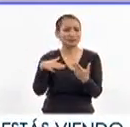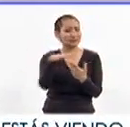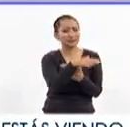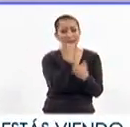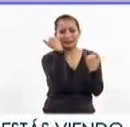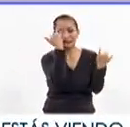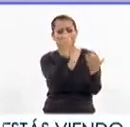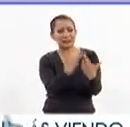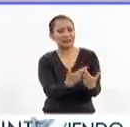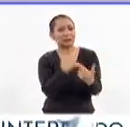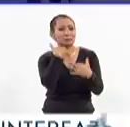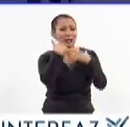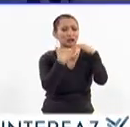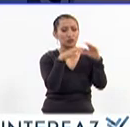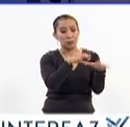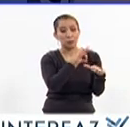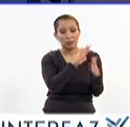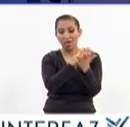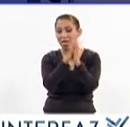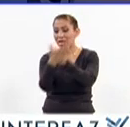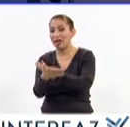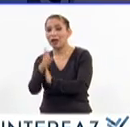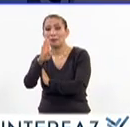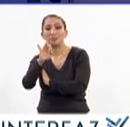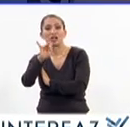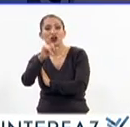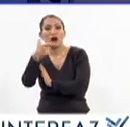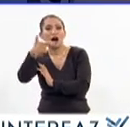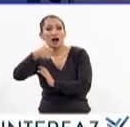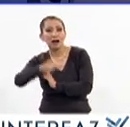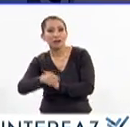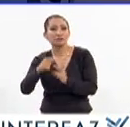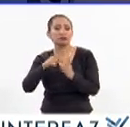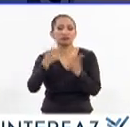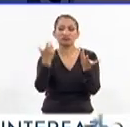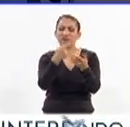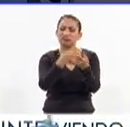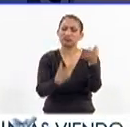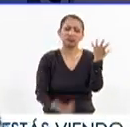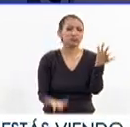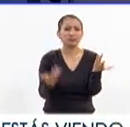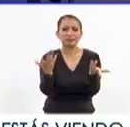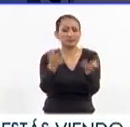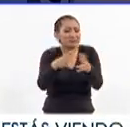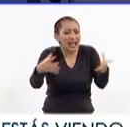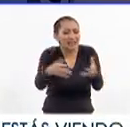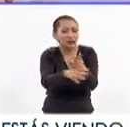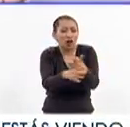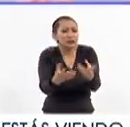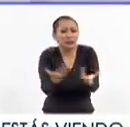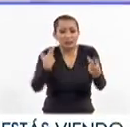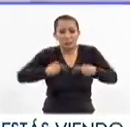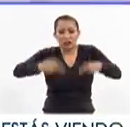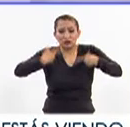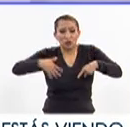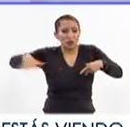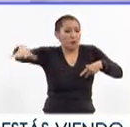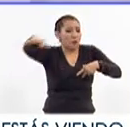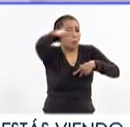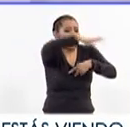me imagino, de residuos orgánicos que pueden generar biogás, en fin, ¿no? Una gran cantidad de